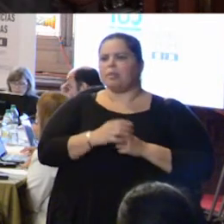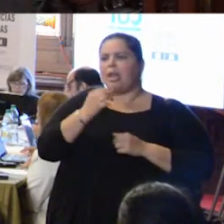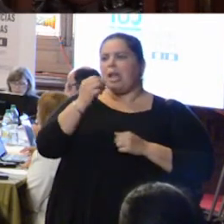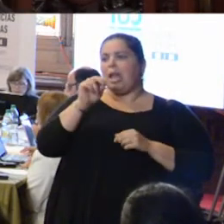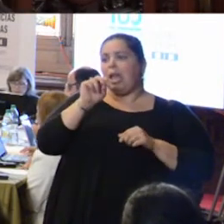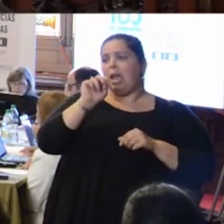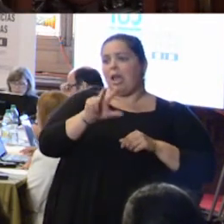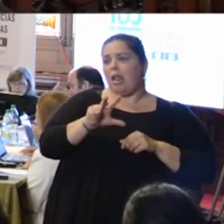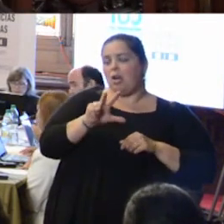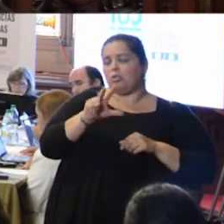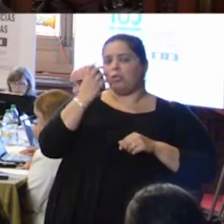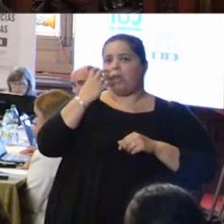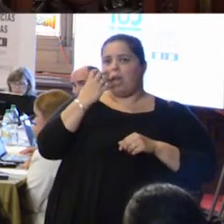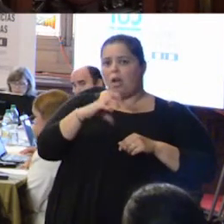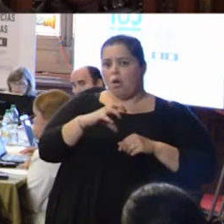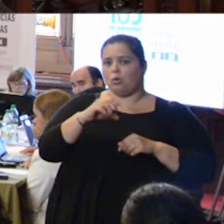agosto,